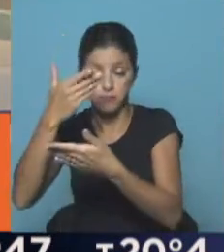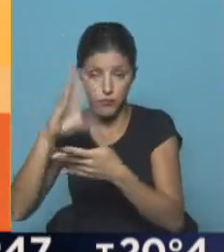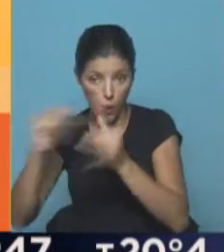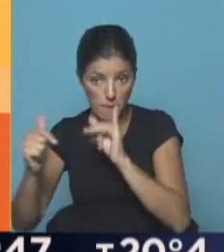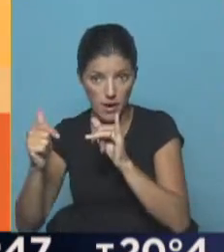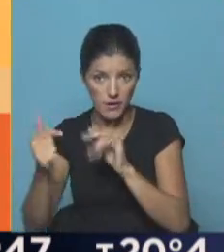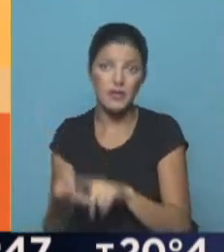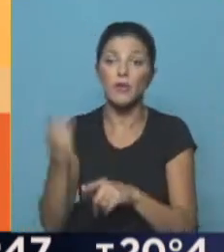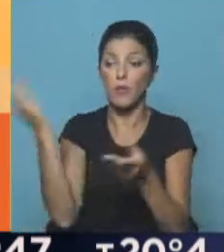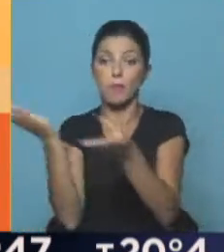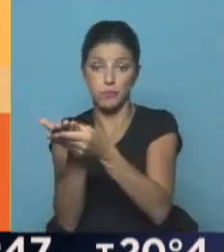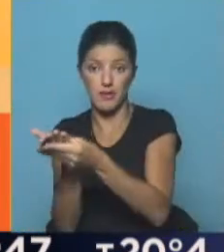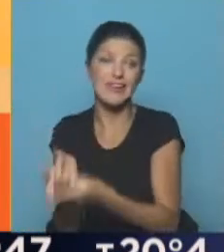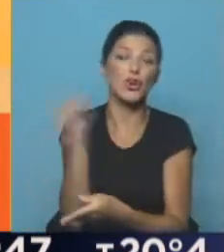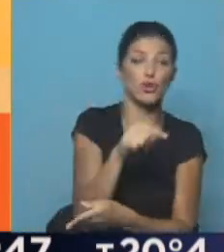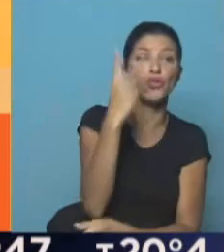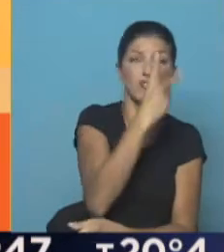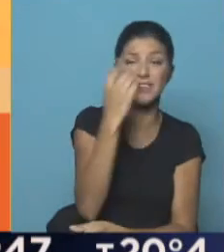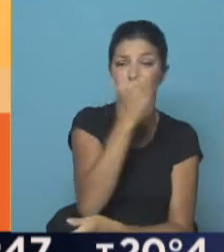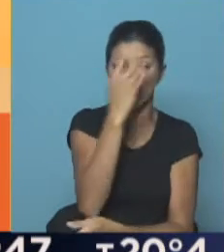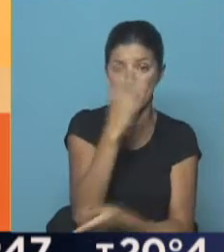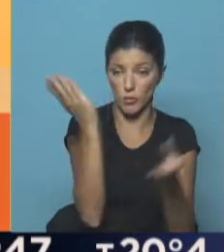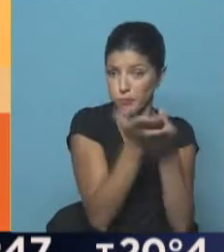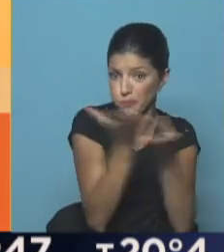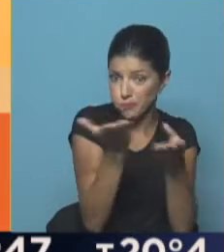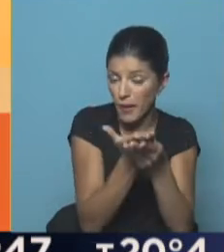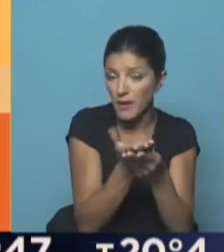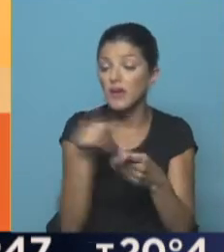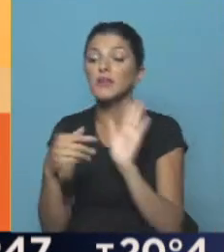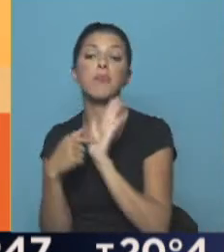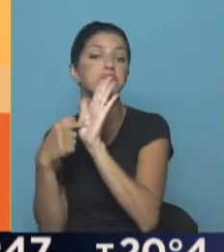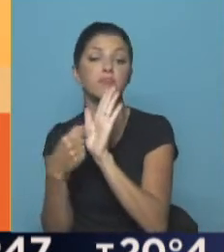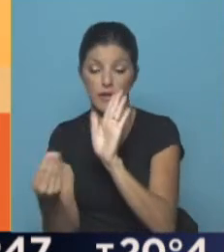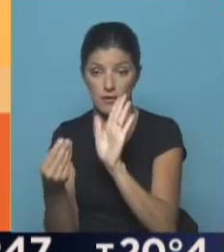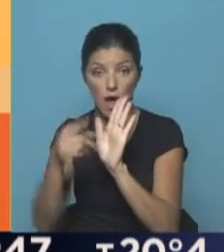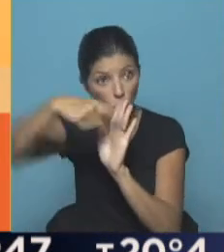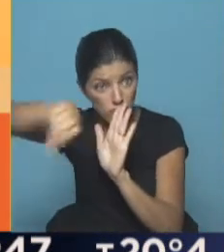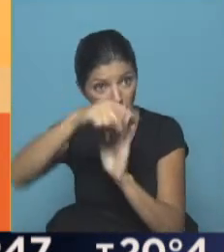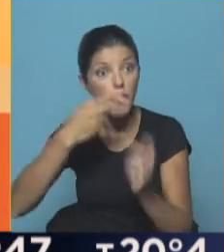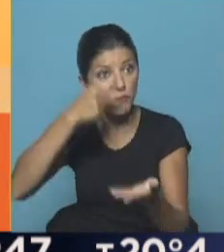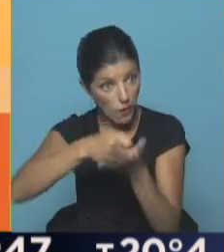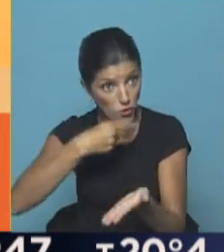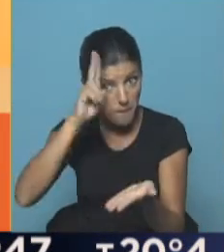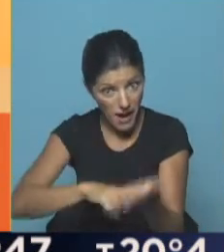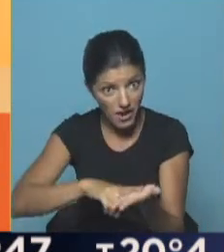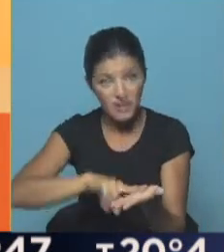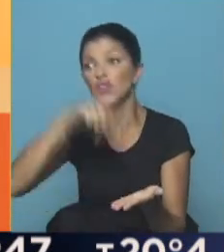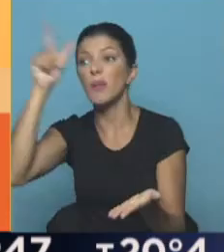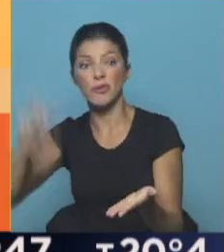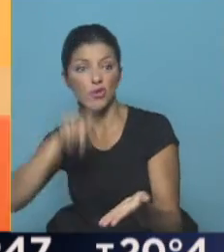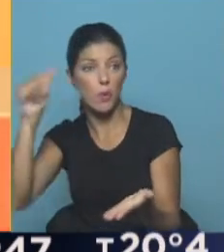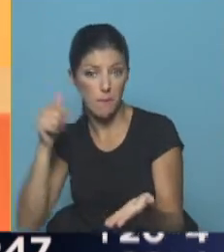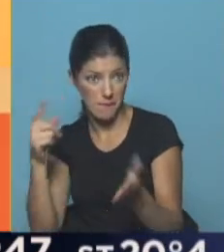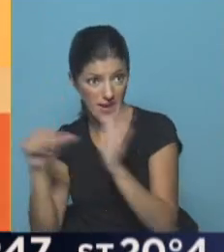tenían 264 carillas. ¿Y qué decía en esa proclama? Miren, mientras ustedes pagan impuestos, vienen refugiados que